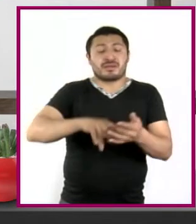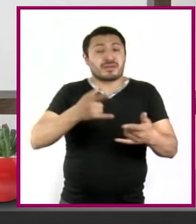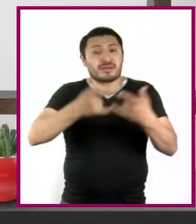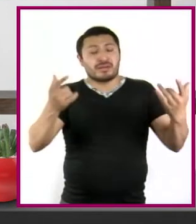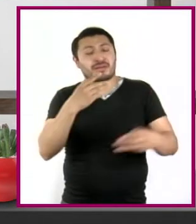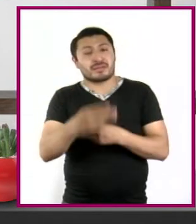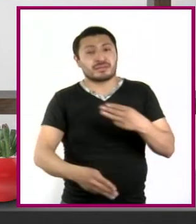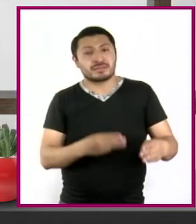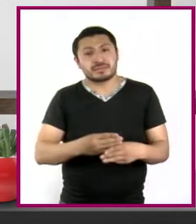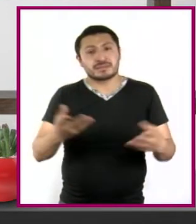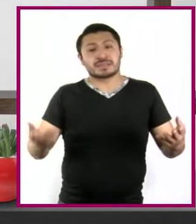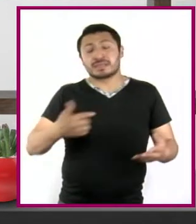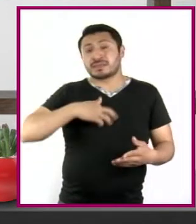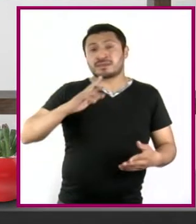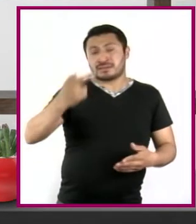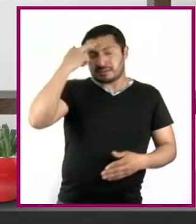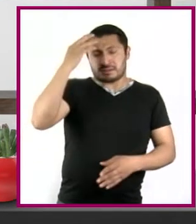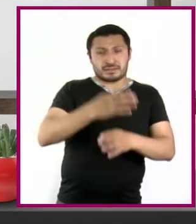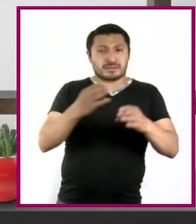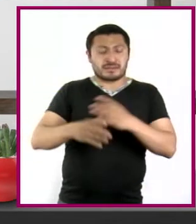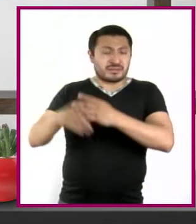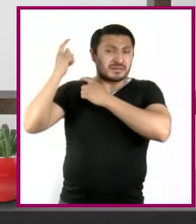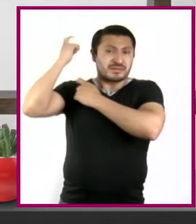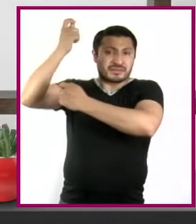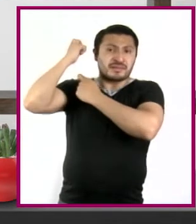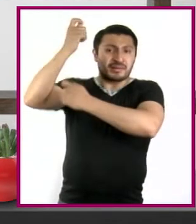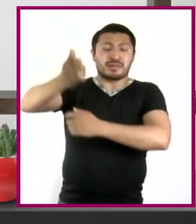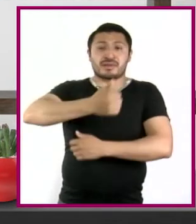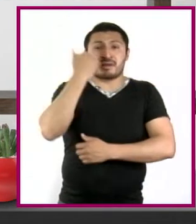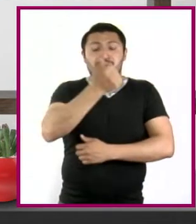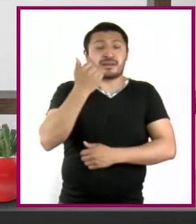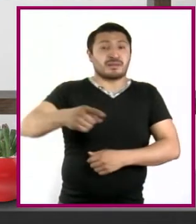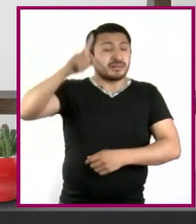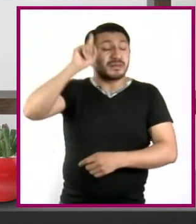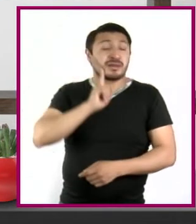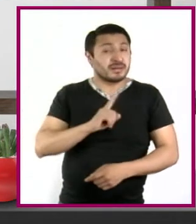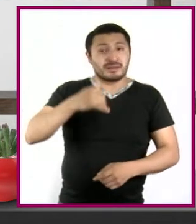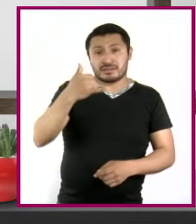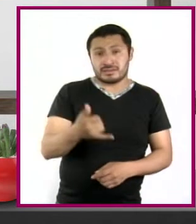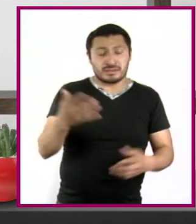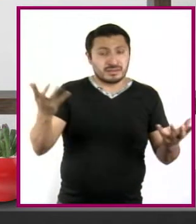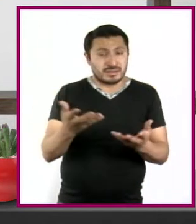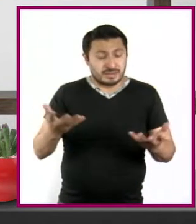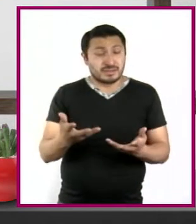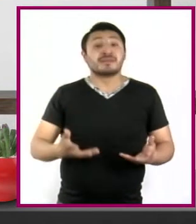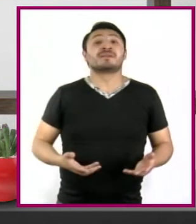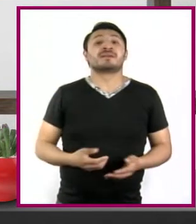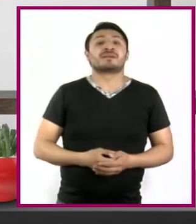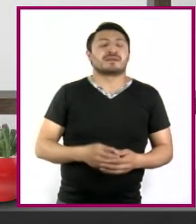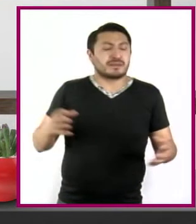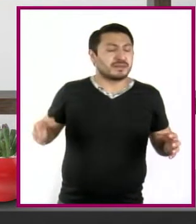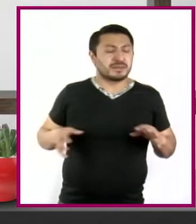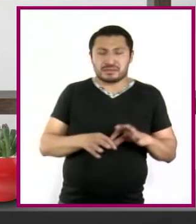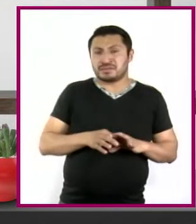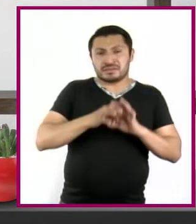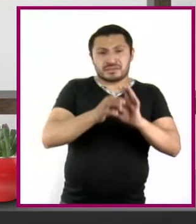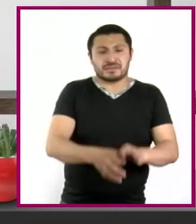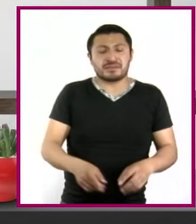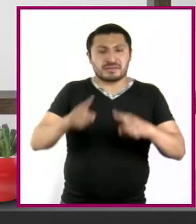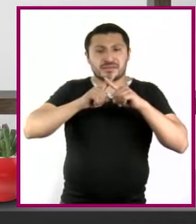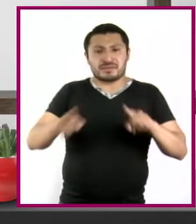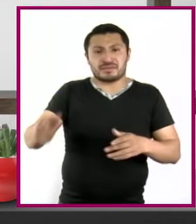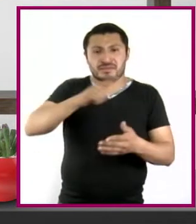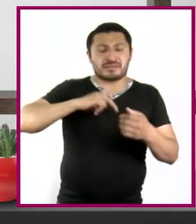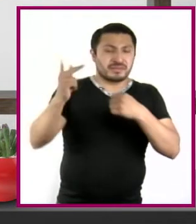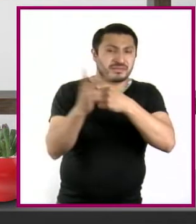historia global? Yo recuerdo algunas protestas estudiantiles y feministas que se llevaron a cabo prácticamente al mismo tiempo en diferentes